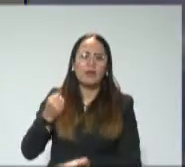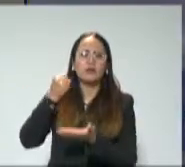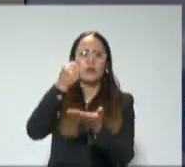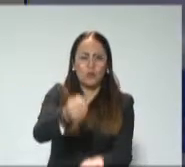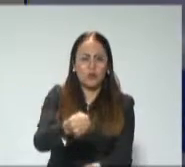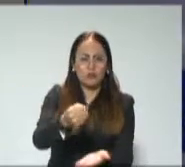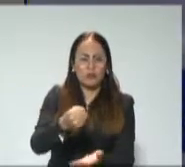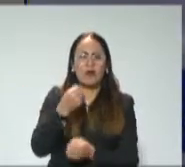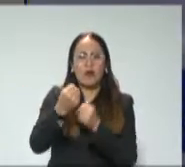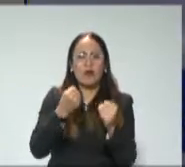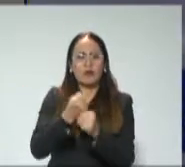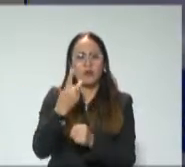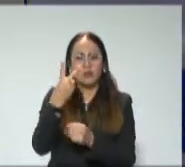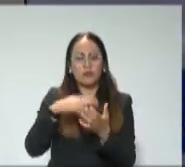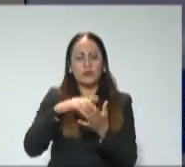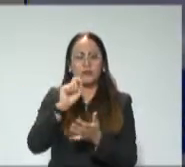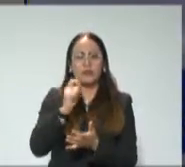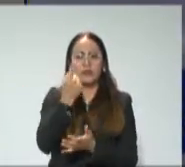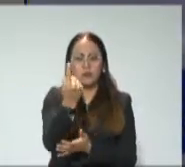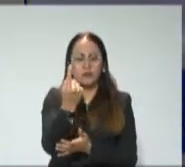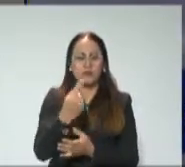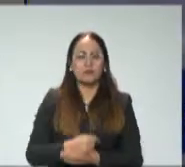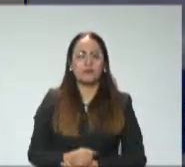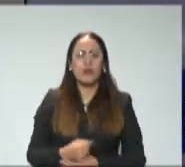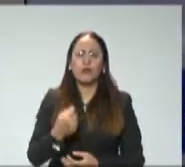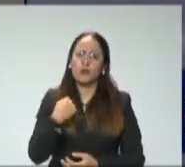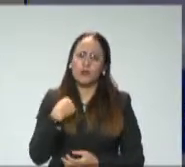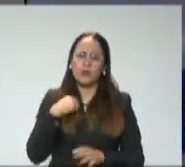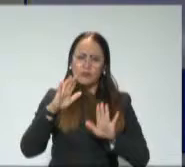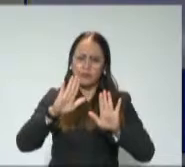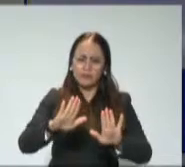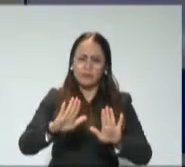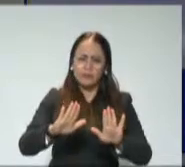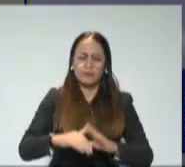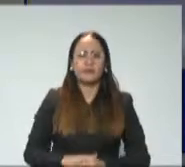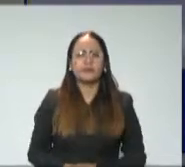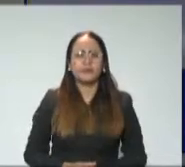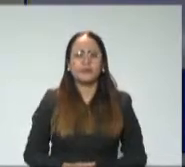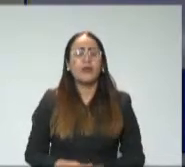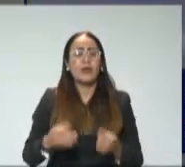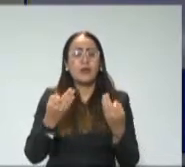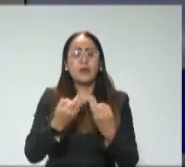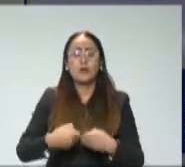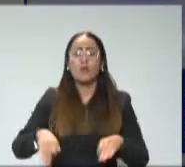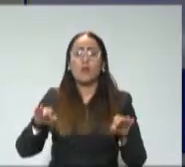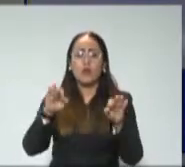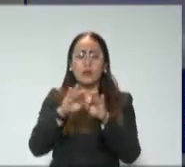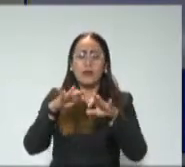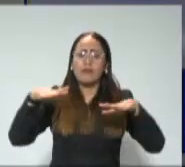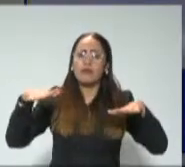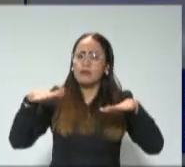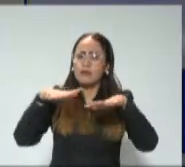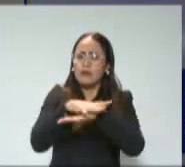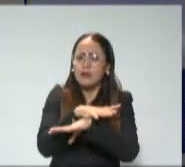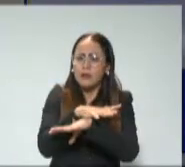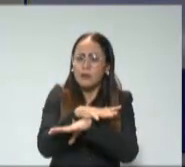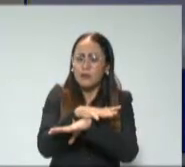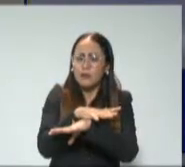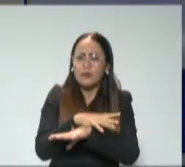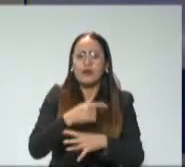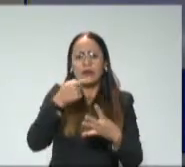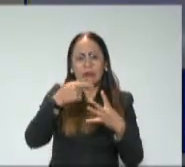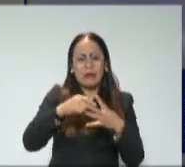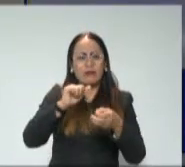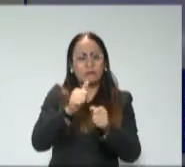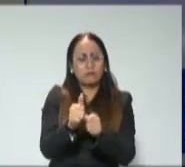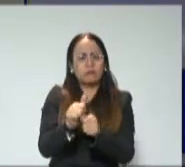federación 2021 y aquí quiero detenerme en una importante transformación que a raíz de la